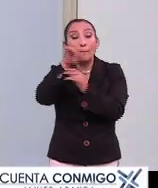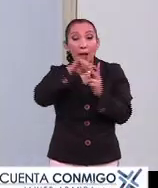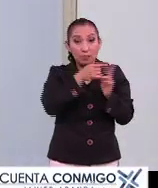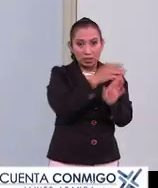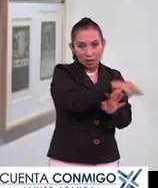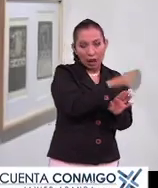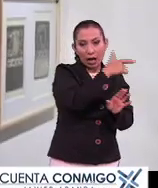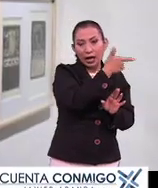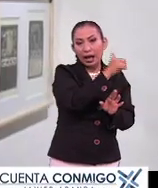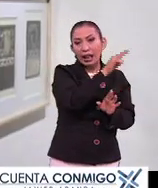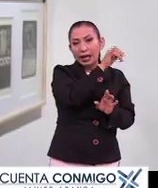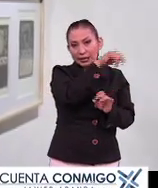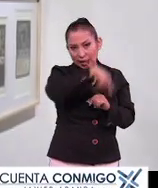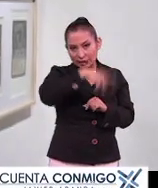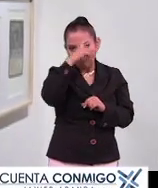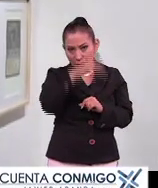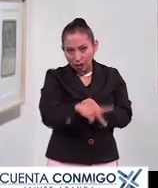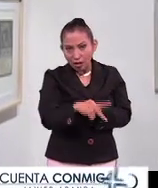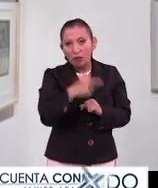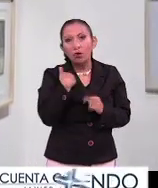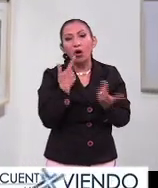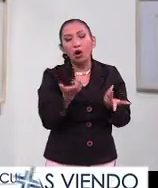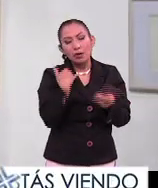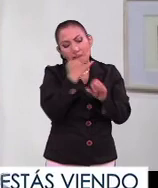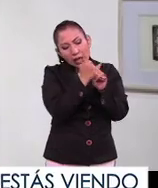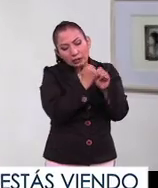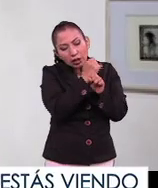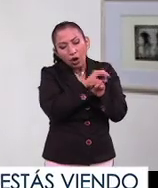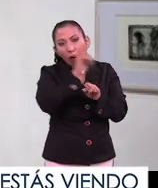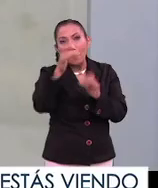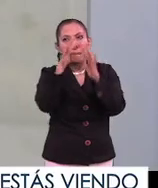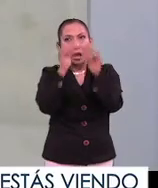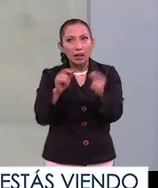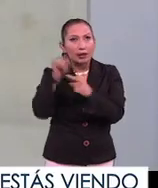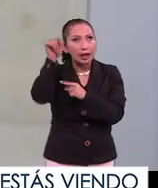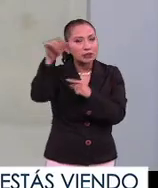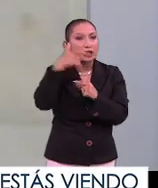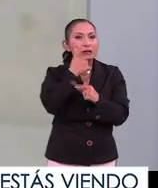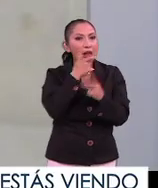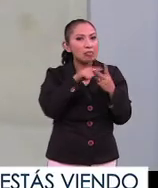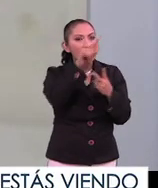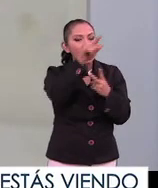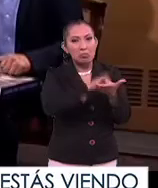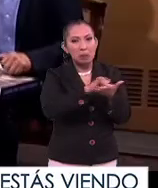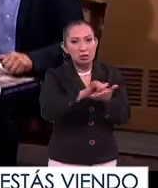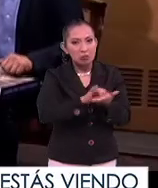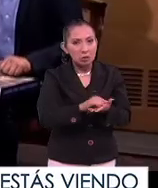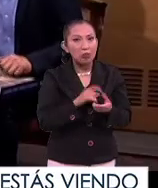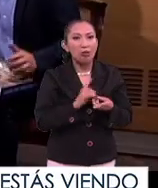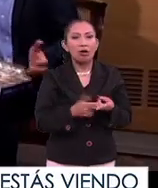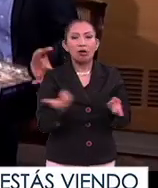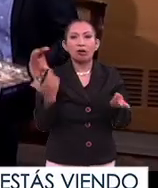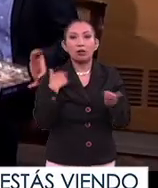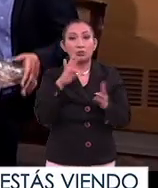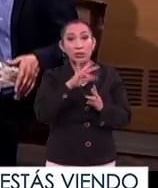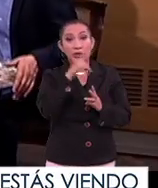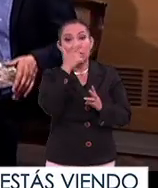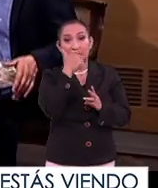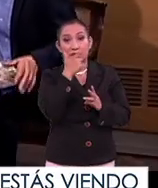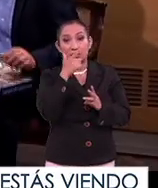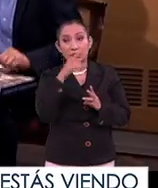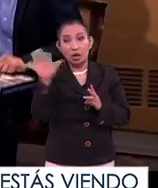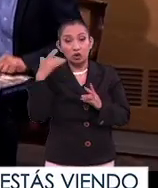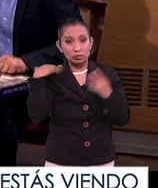inicio fueron las galerías en México, se investigó en París, en Londres, en Nueva York, 57 está Los en